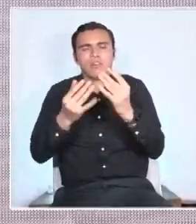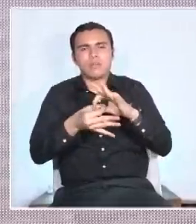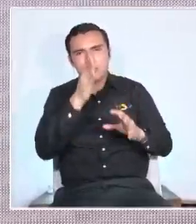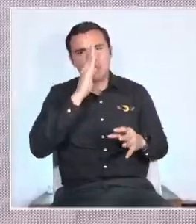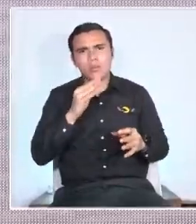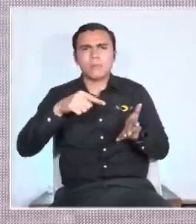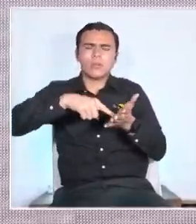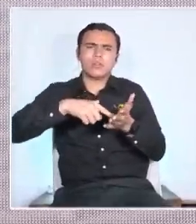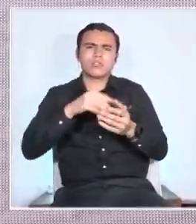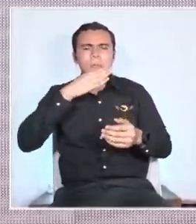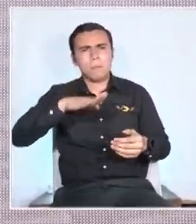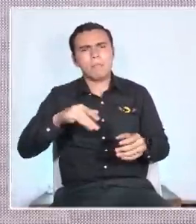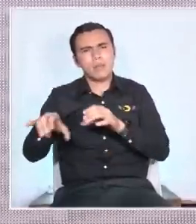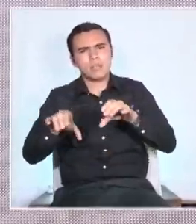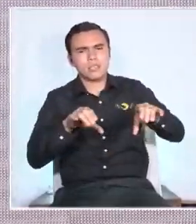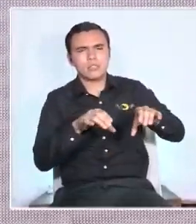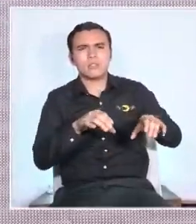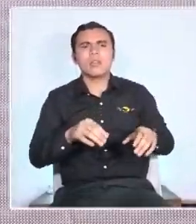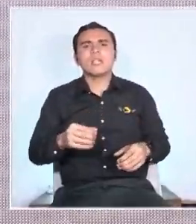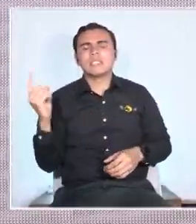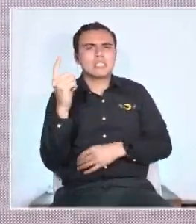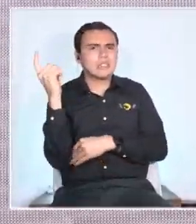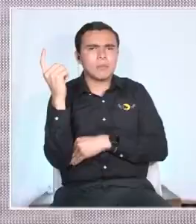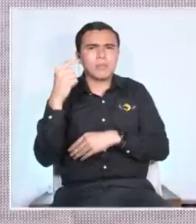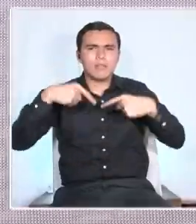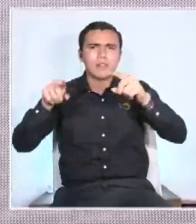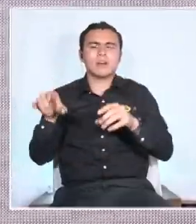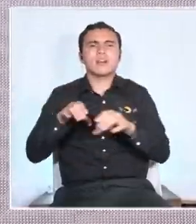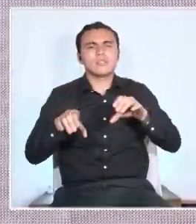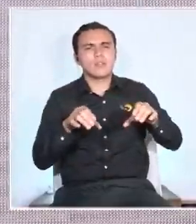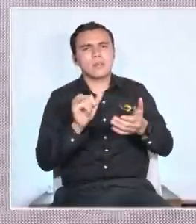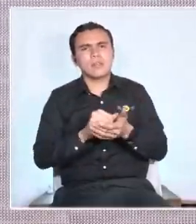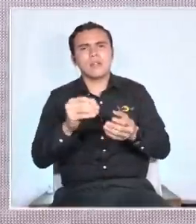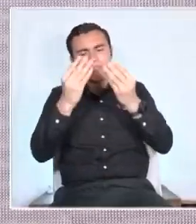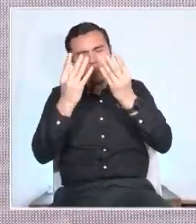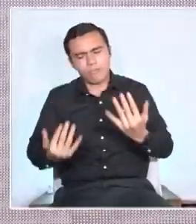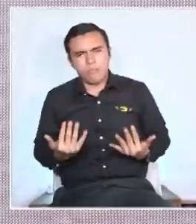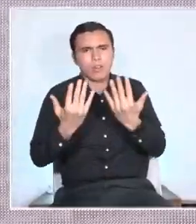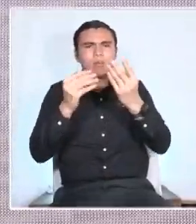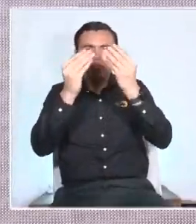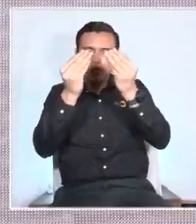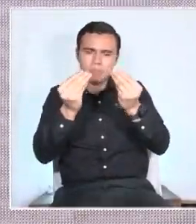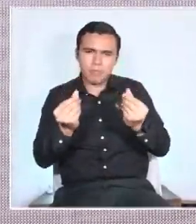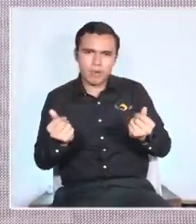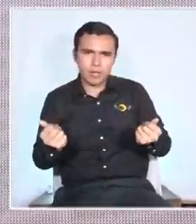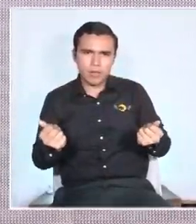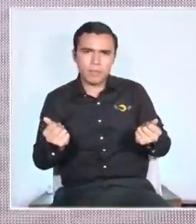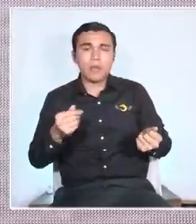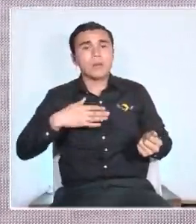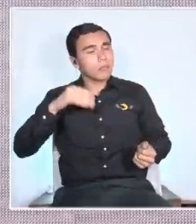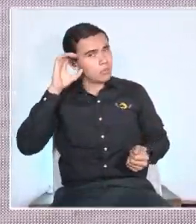esos malos hábitos, malas conductas, siempre van a hacer que tu fuego se apague. ¿Me estás